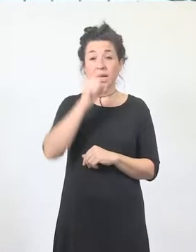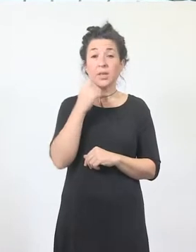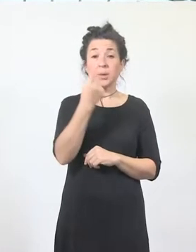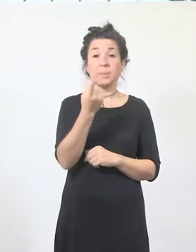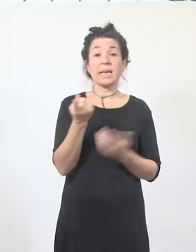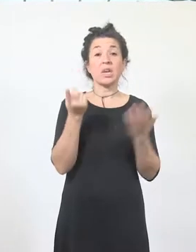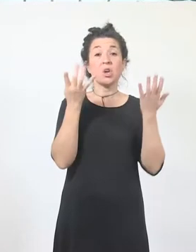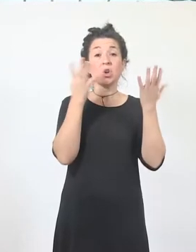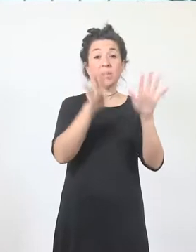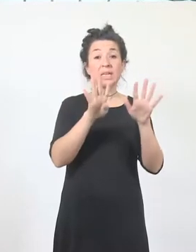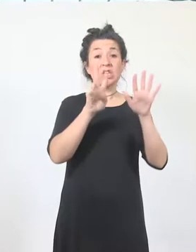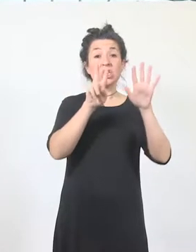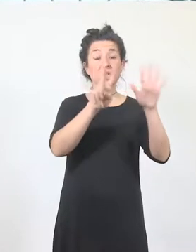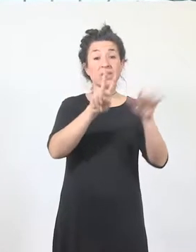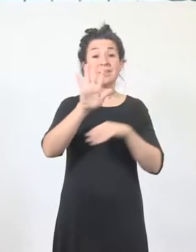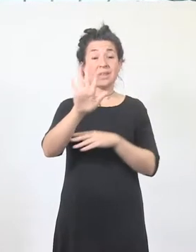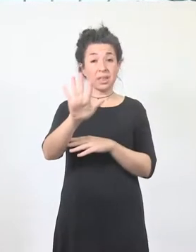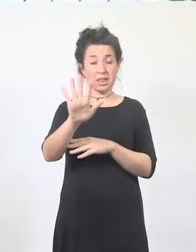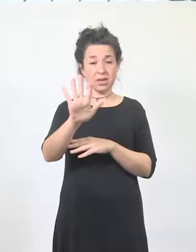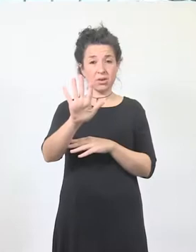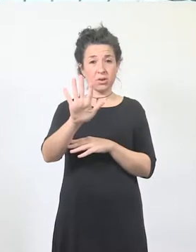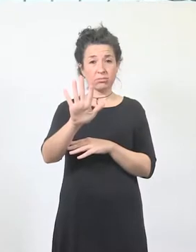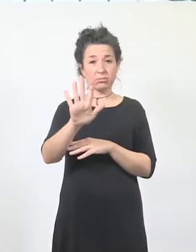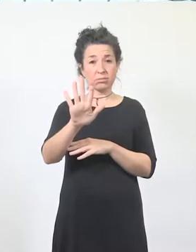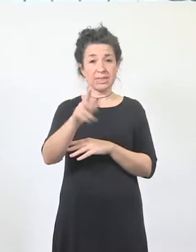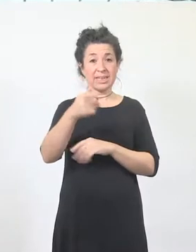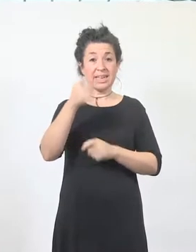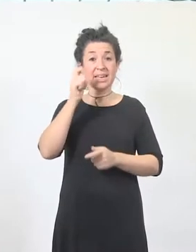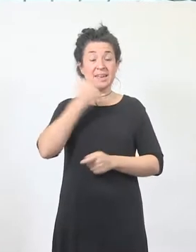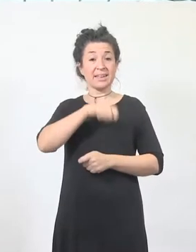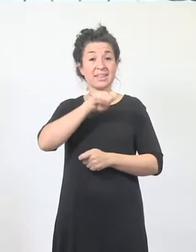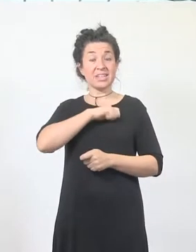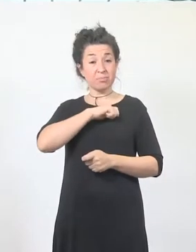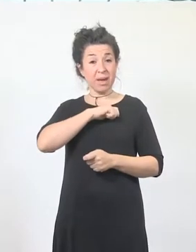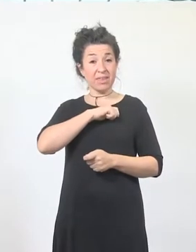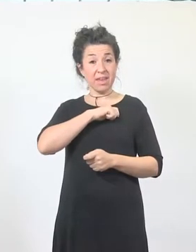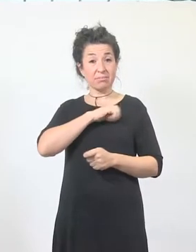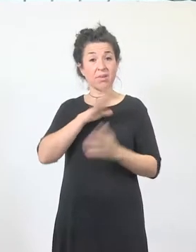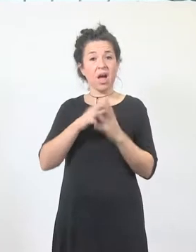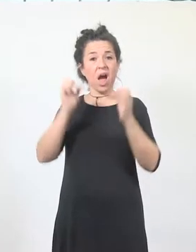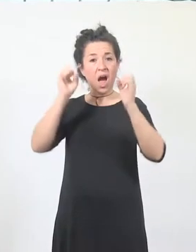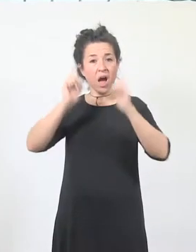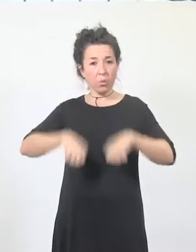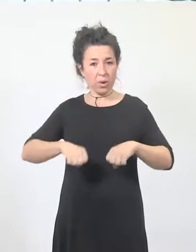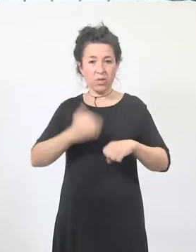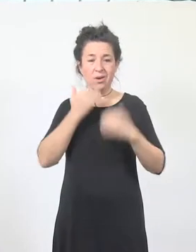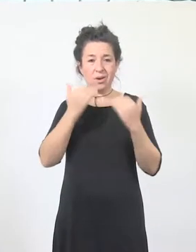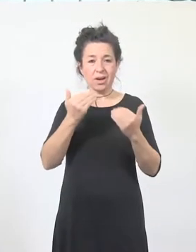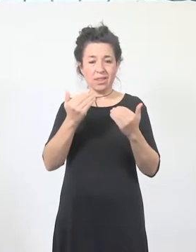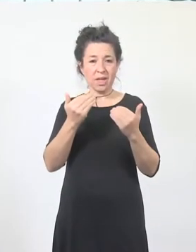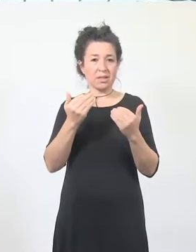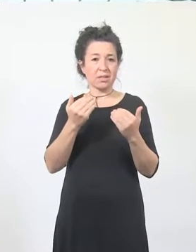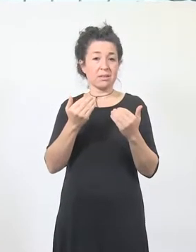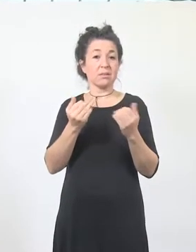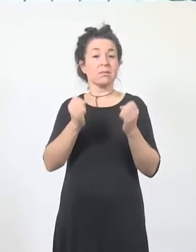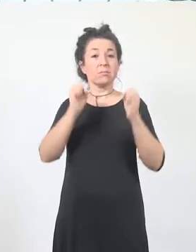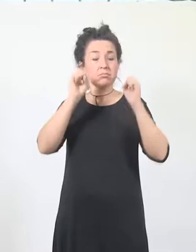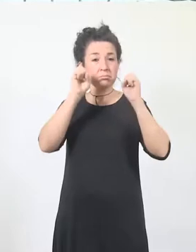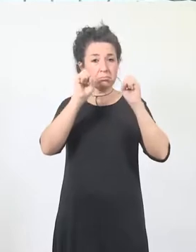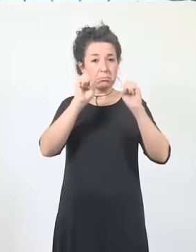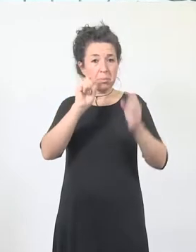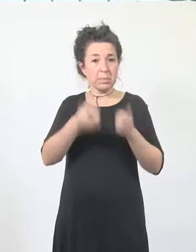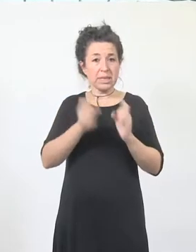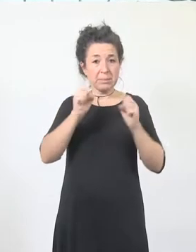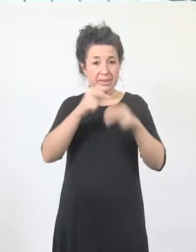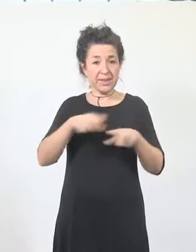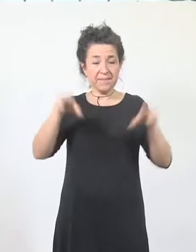En el año 75, cuando España dejó el Sahara, a través de un acuerdo tripartito, que es el acuerdo famoso